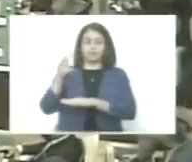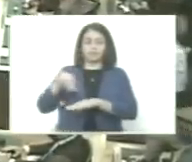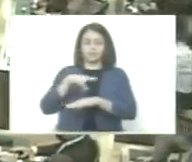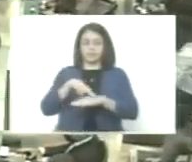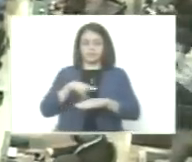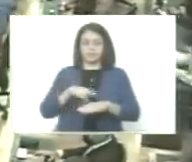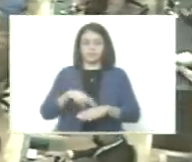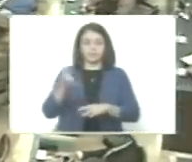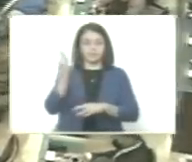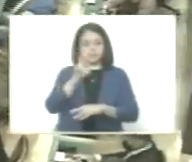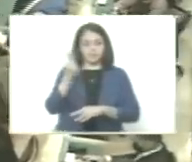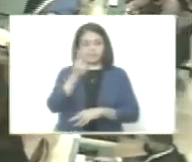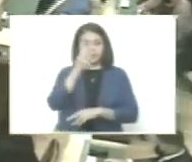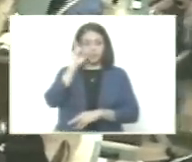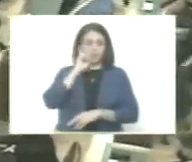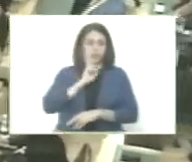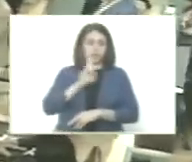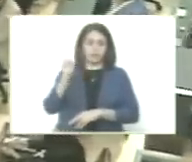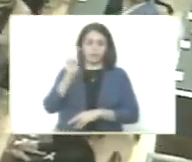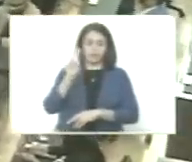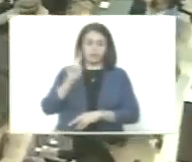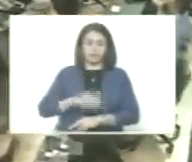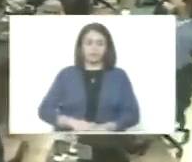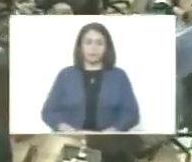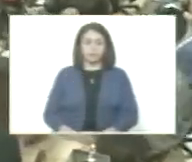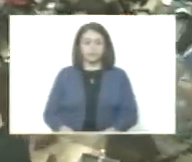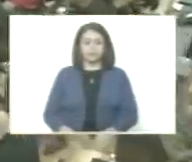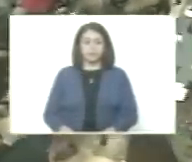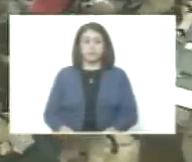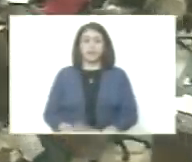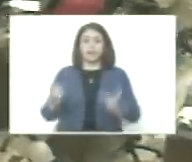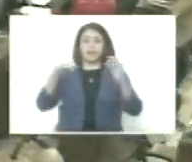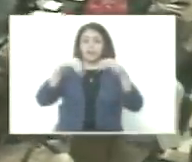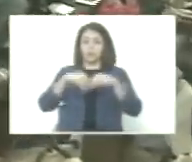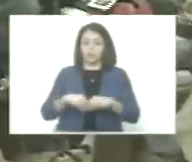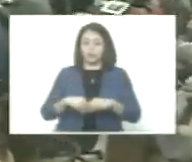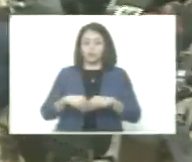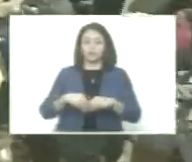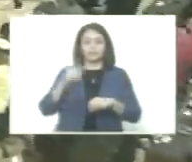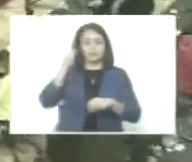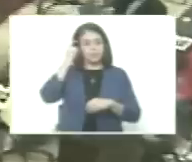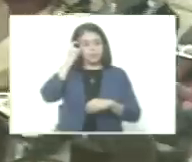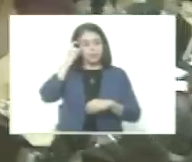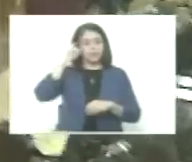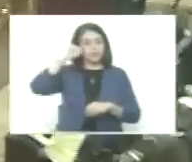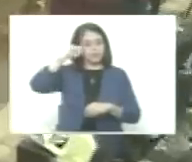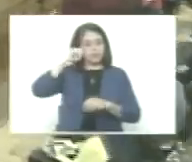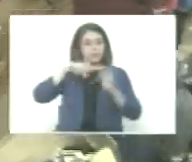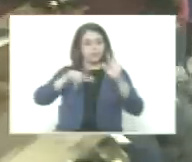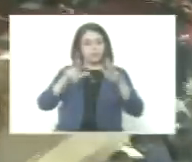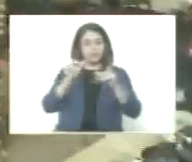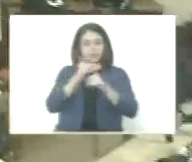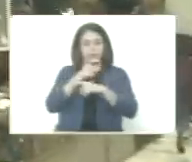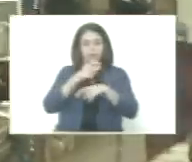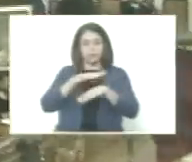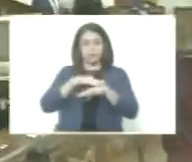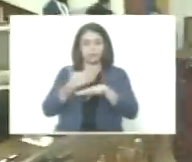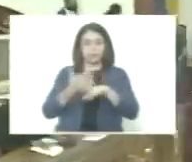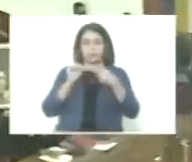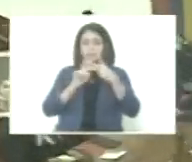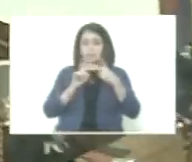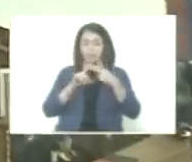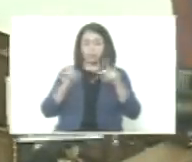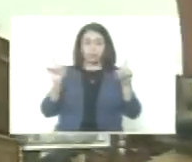Nacional de la República Bolivariana de Venezuela. Acuerdo en ocasión de conmemorar el 13 de agosto el